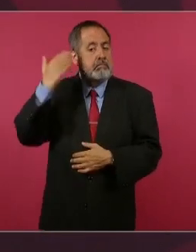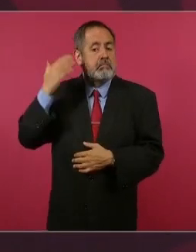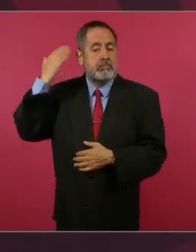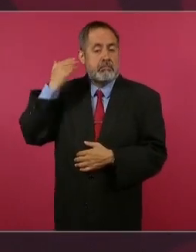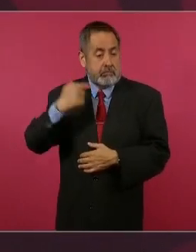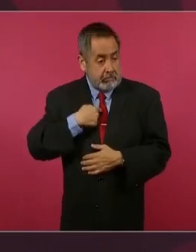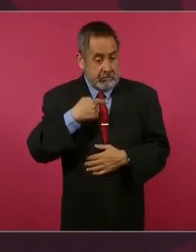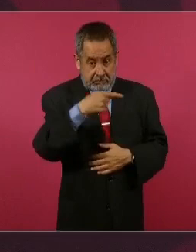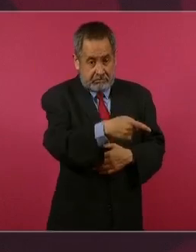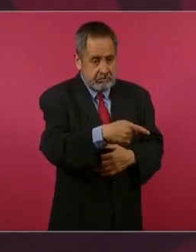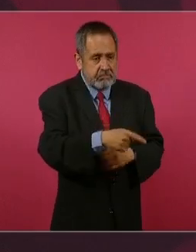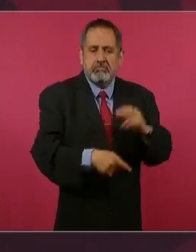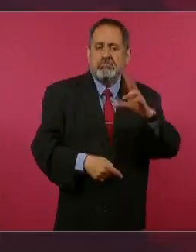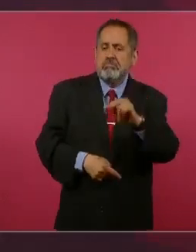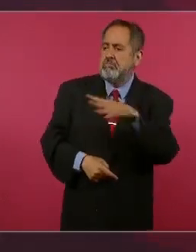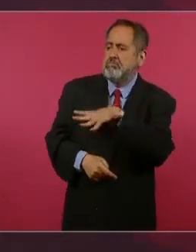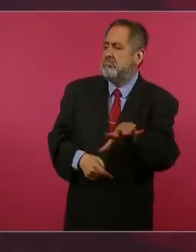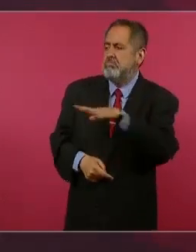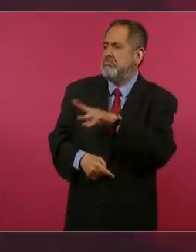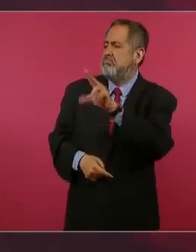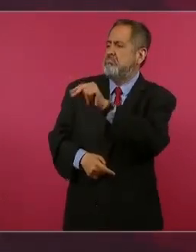a contar los votos